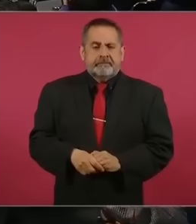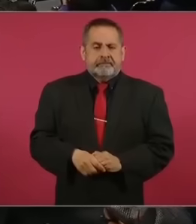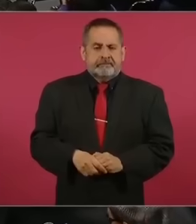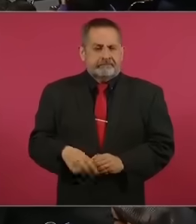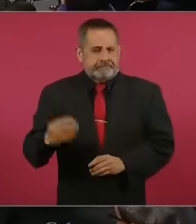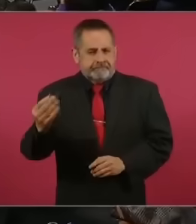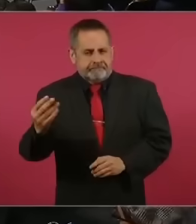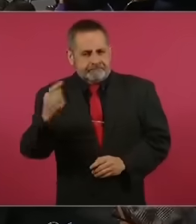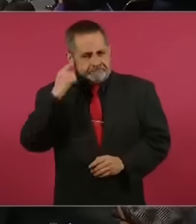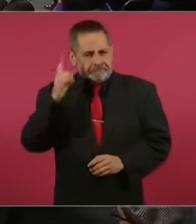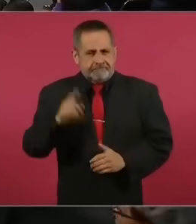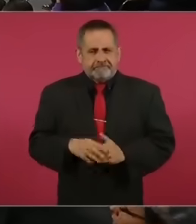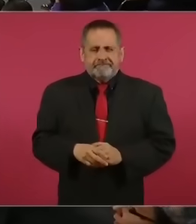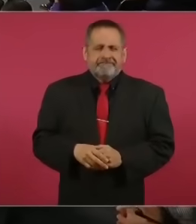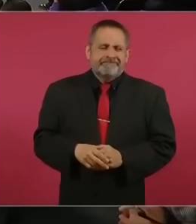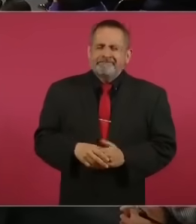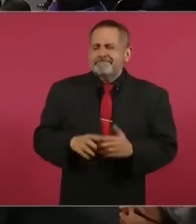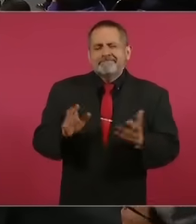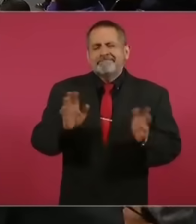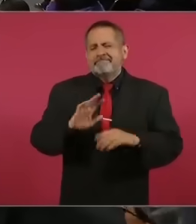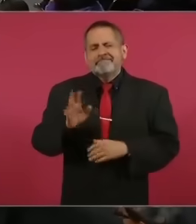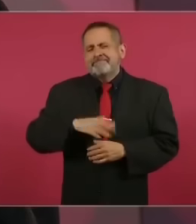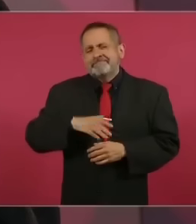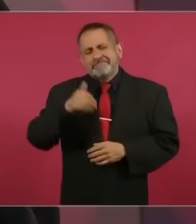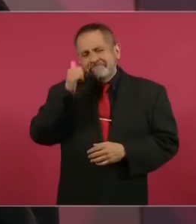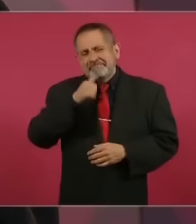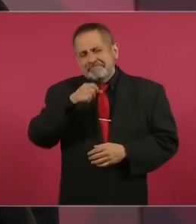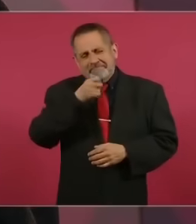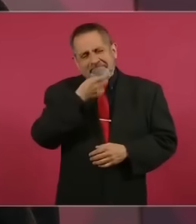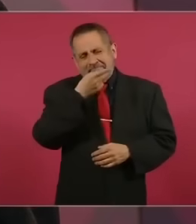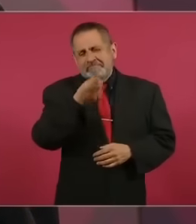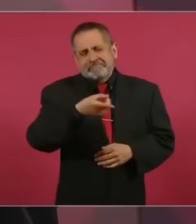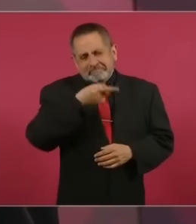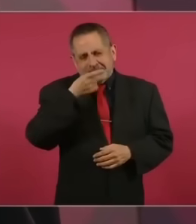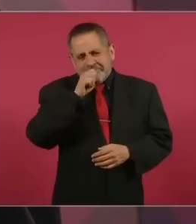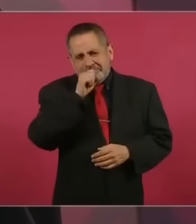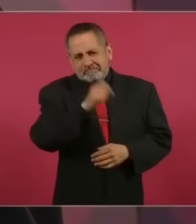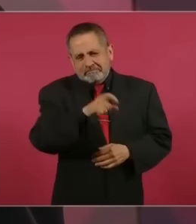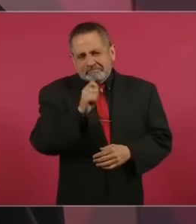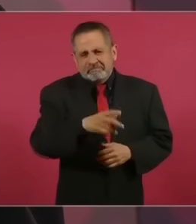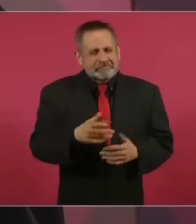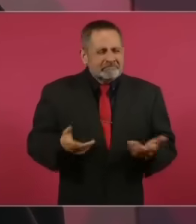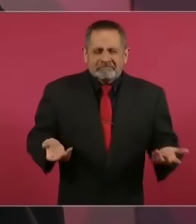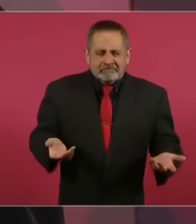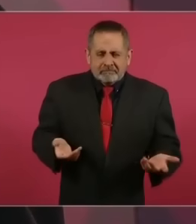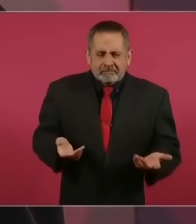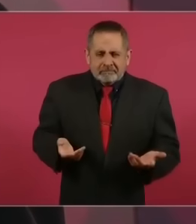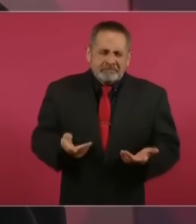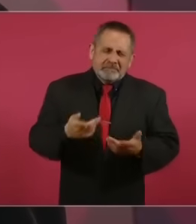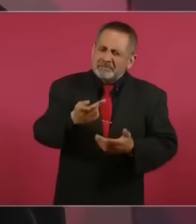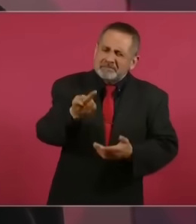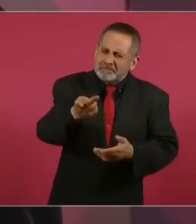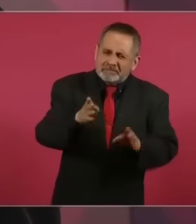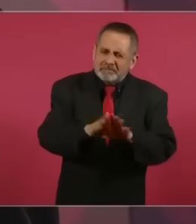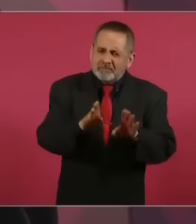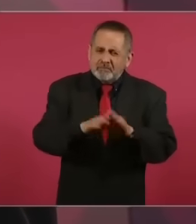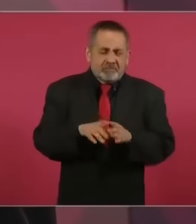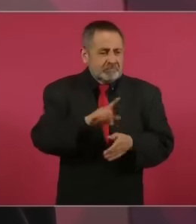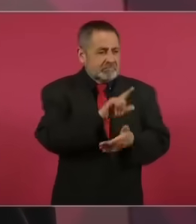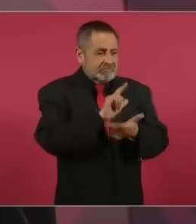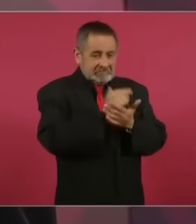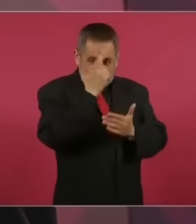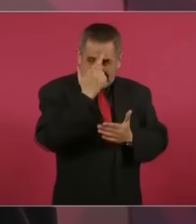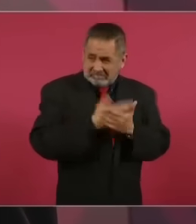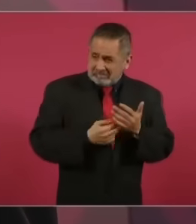No, pues es que es lo que siempre dicen, cómo liberan a